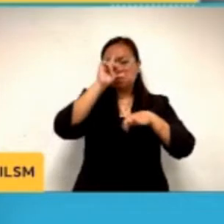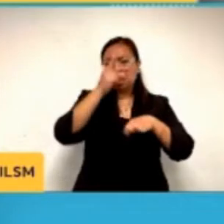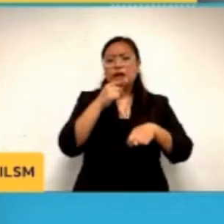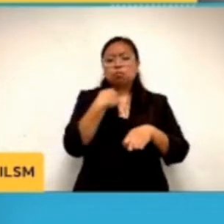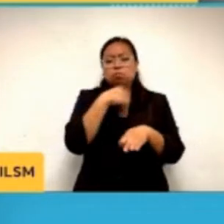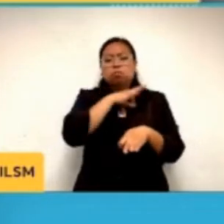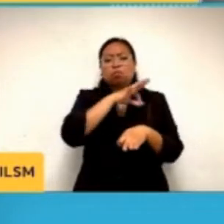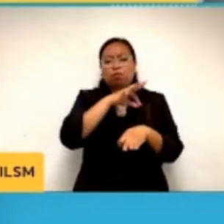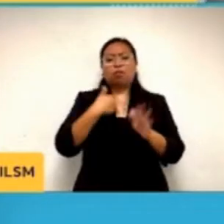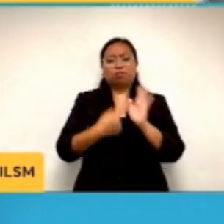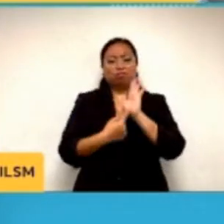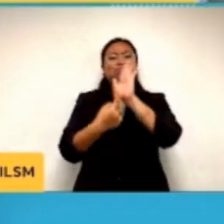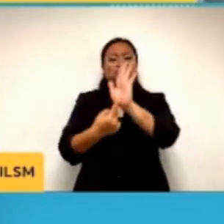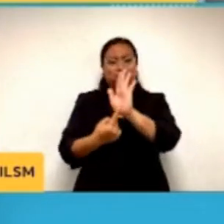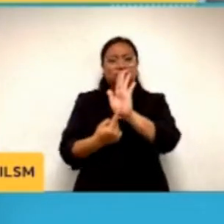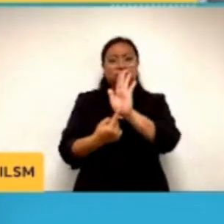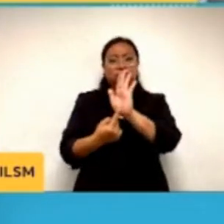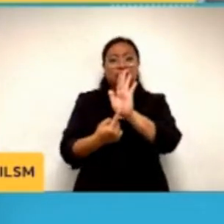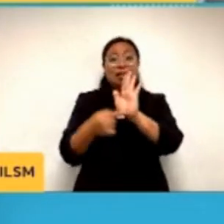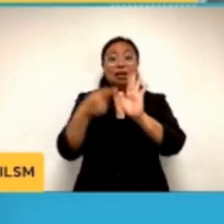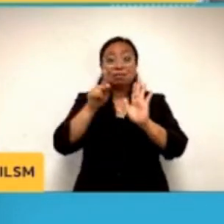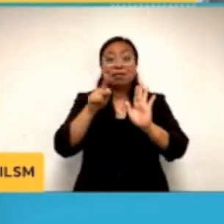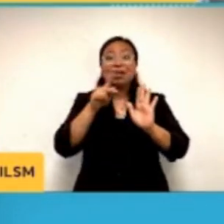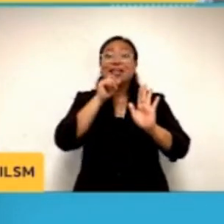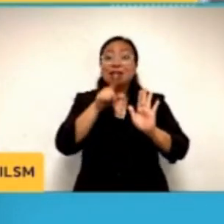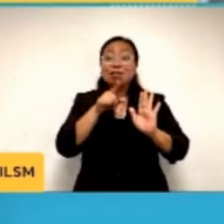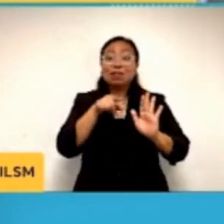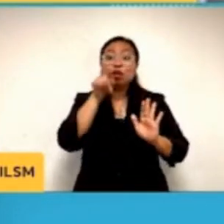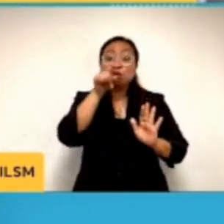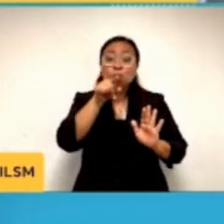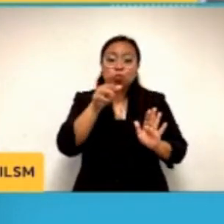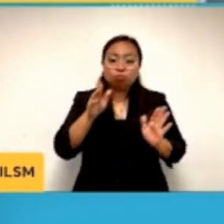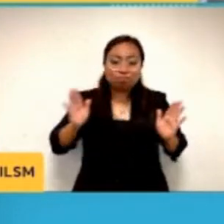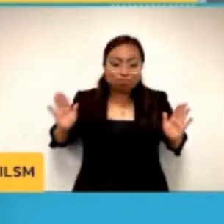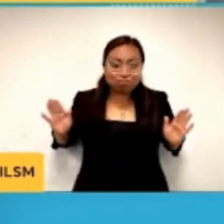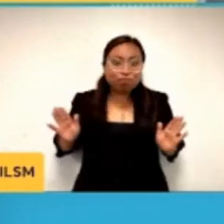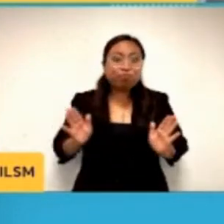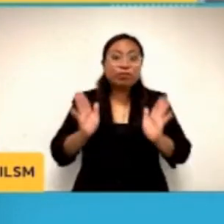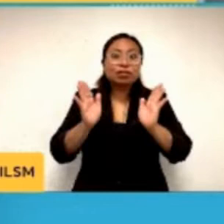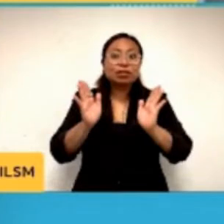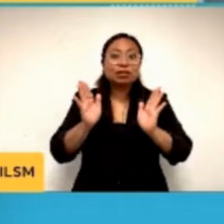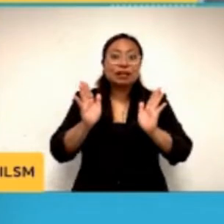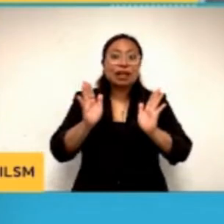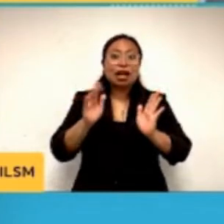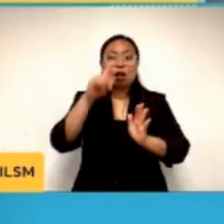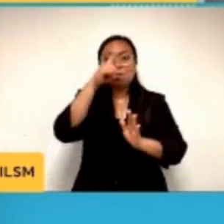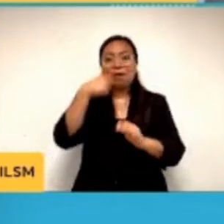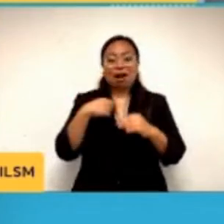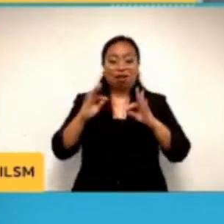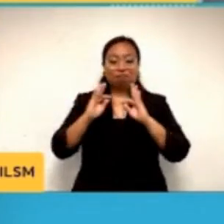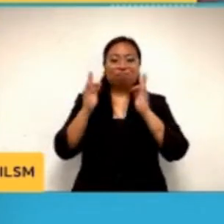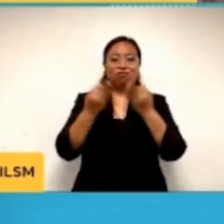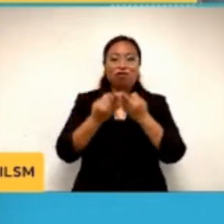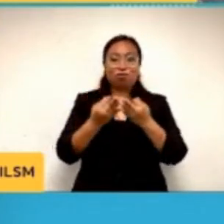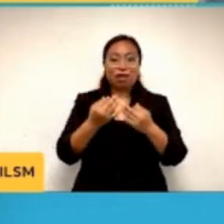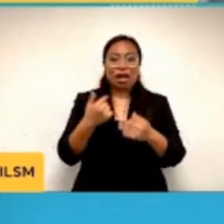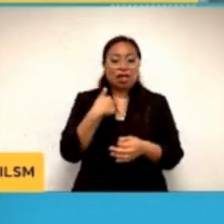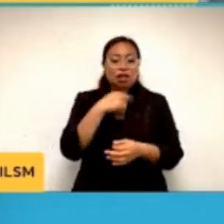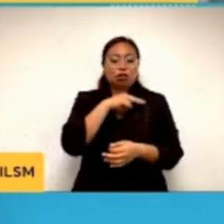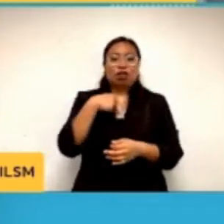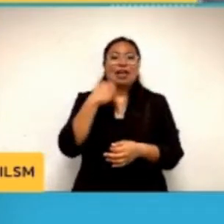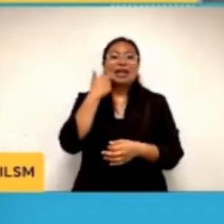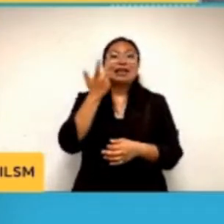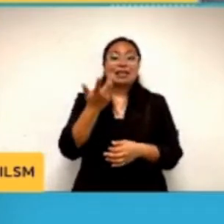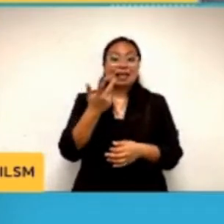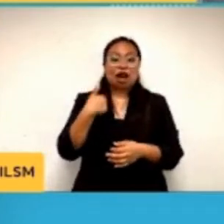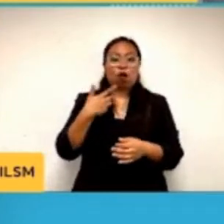quiere decir? Que tú también tienes que darle un empujoncito a la manera en la que tú te quieres